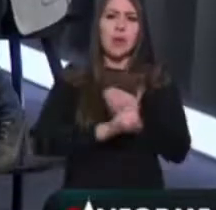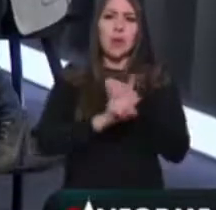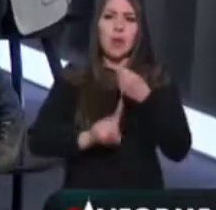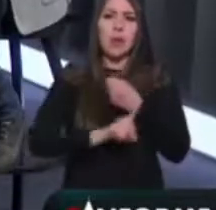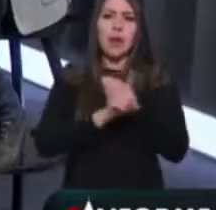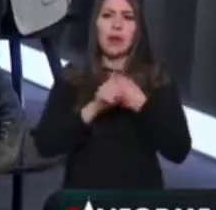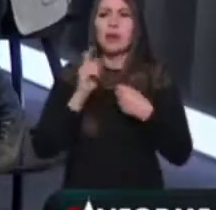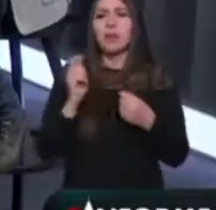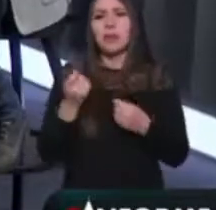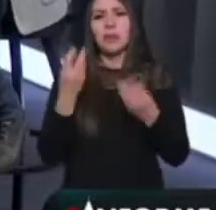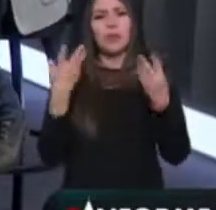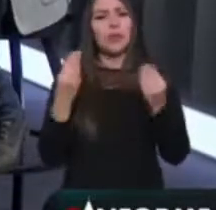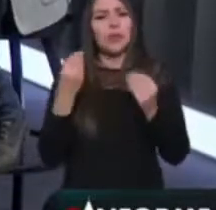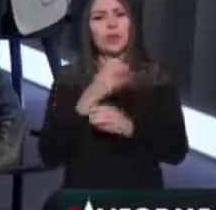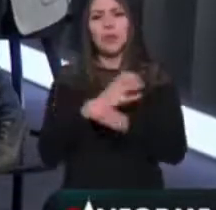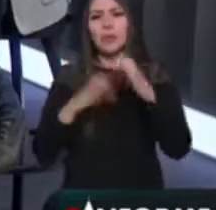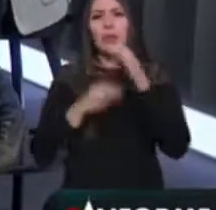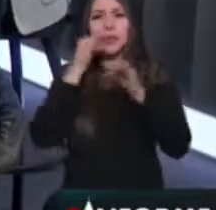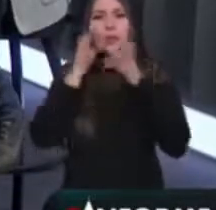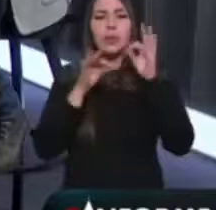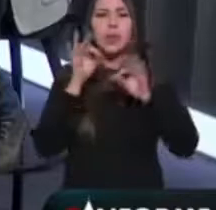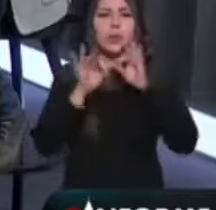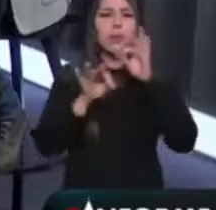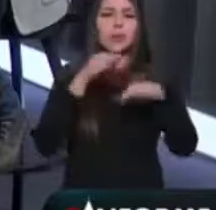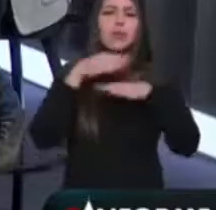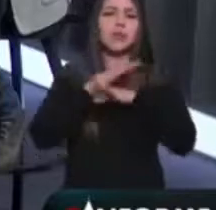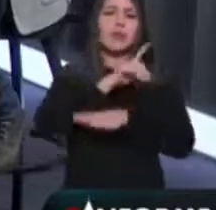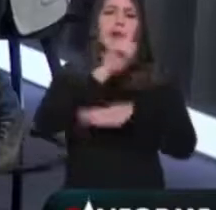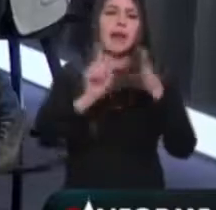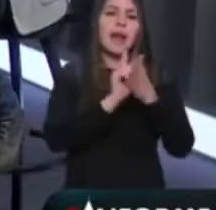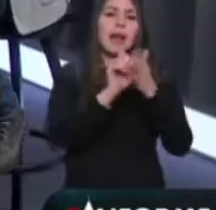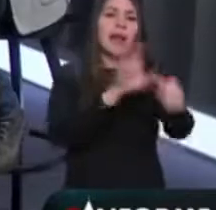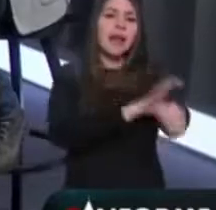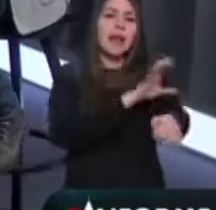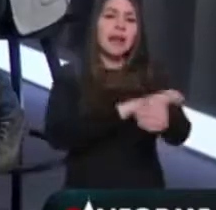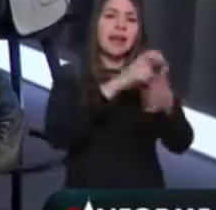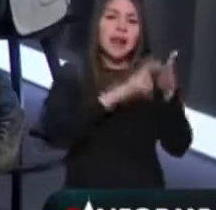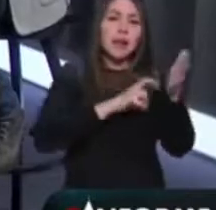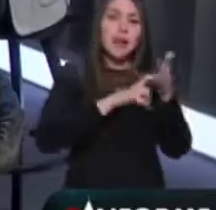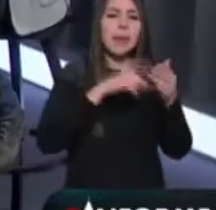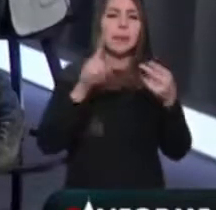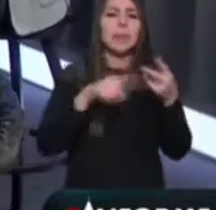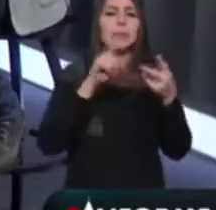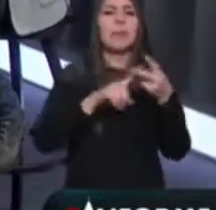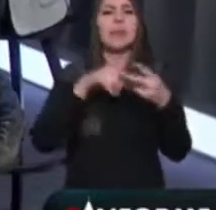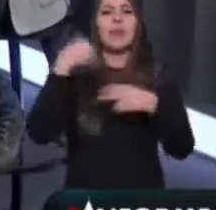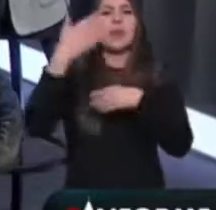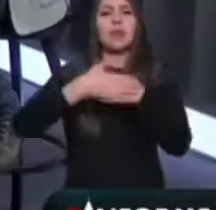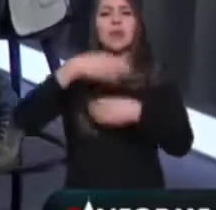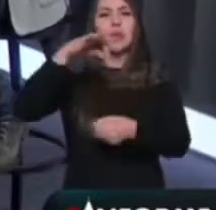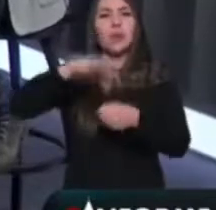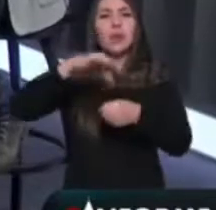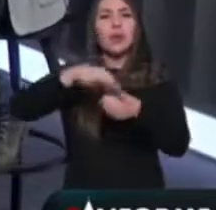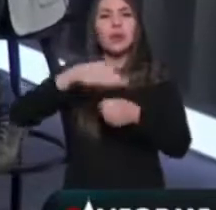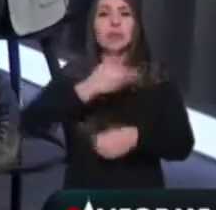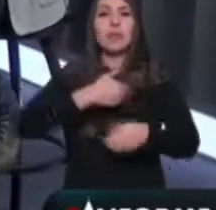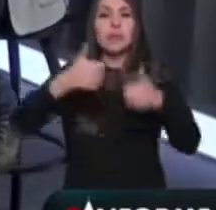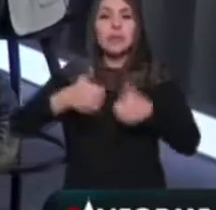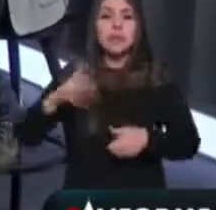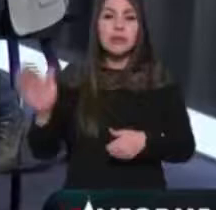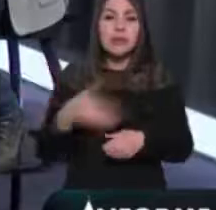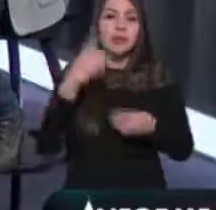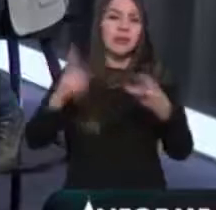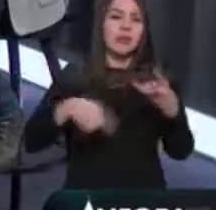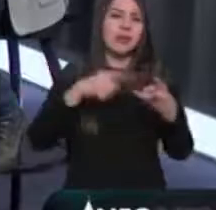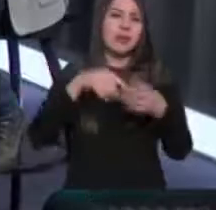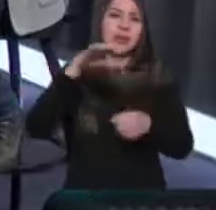muchas cosas, a la reforma eléctrica, a la revocación de mandato, a las elecciones, en fin, ¿cómo la ves? Exactamente.